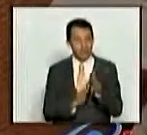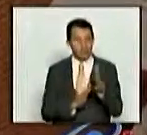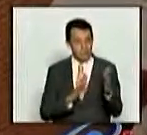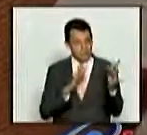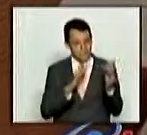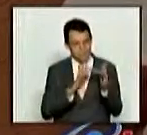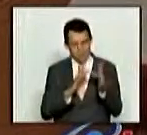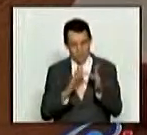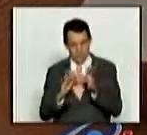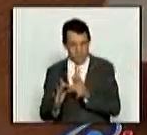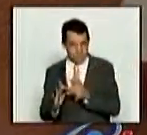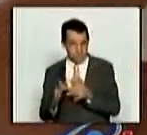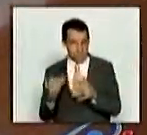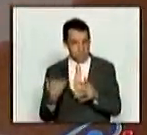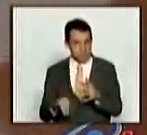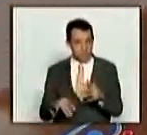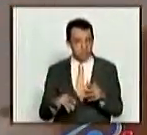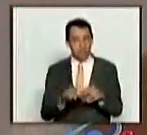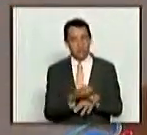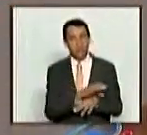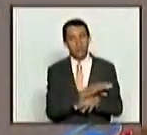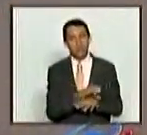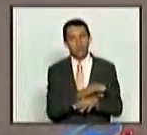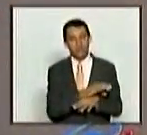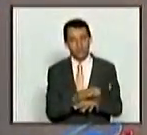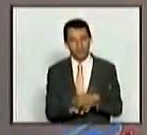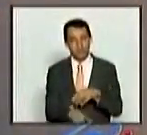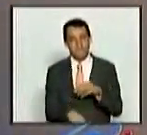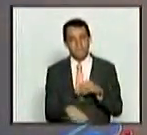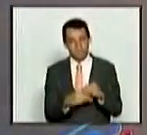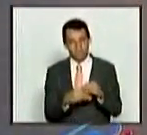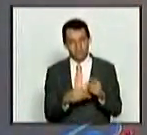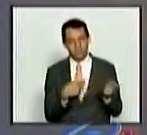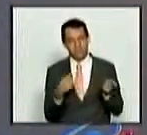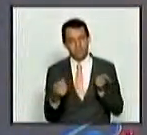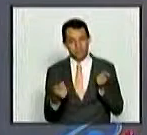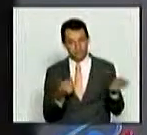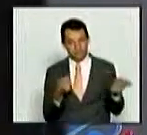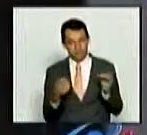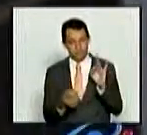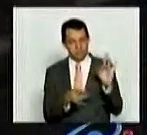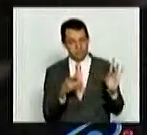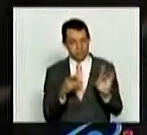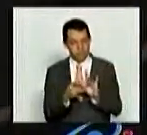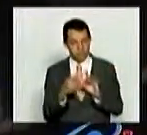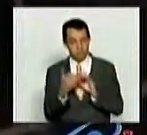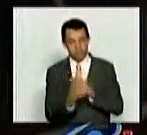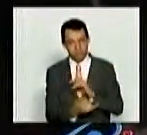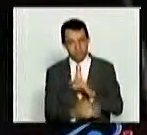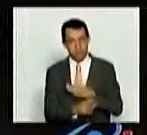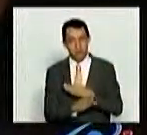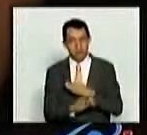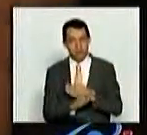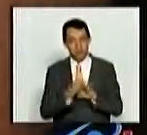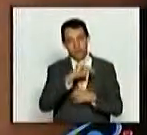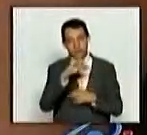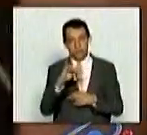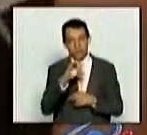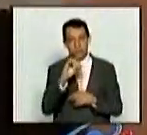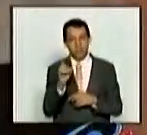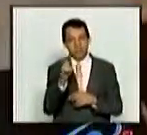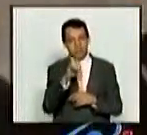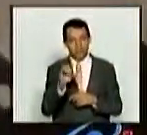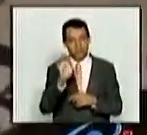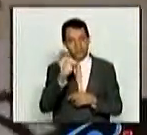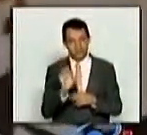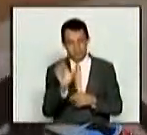quiropraxia, colocamos el equipo en esa función y fortalecemos músculos del cuádriceps. En este caso específico con José estamos trabajando toda la zona